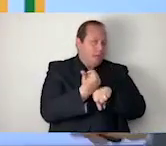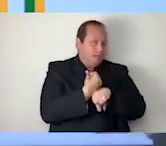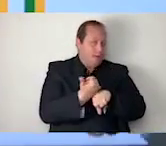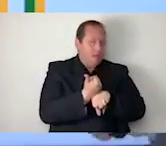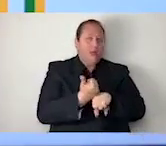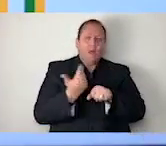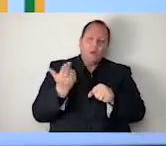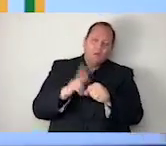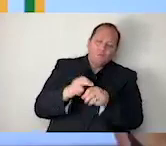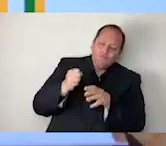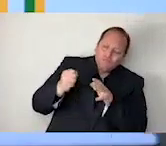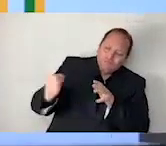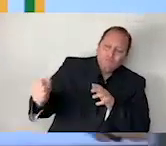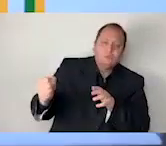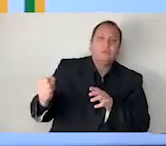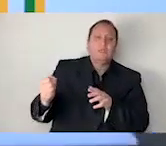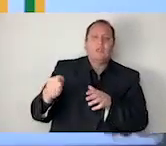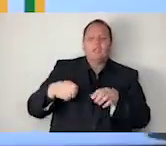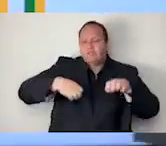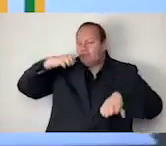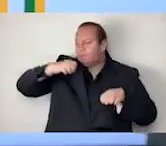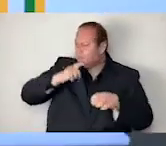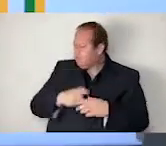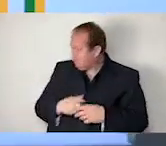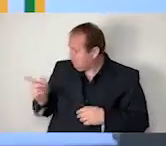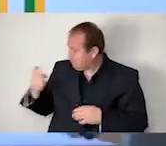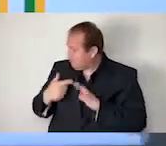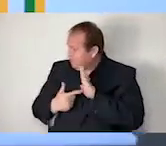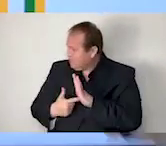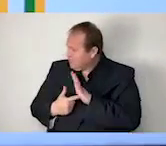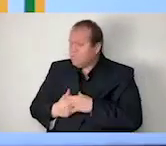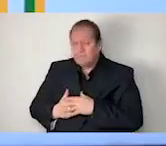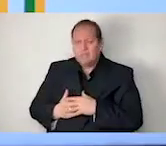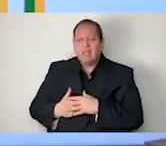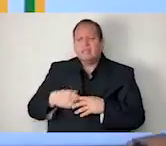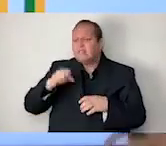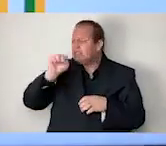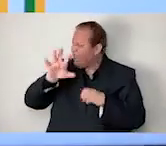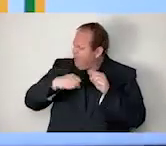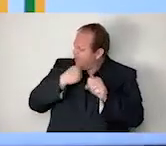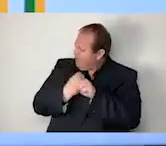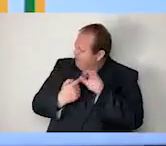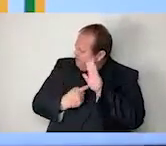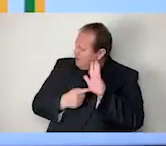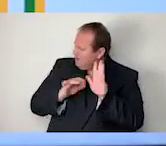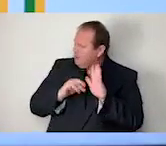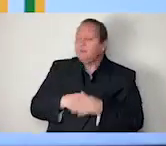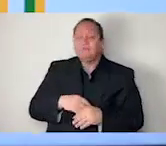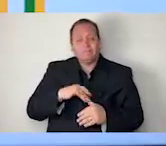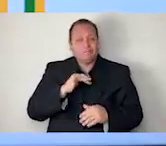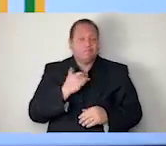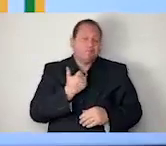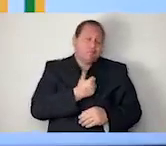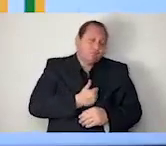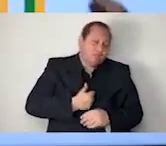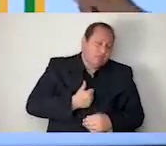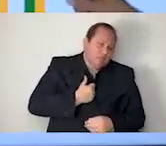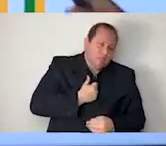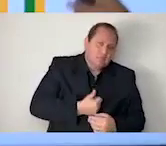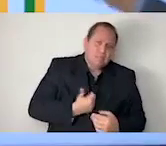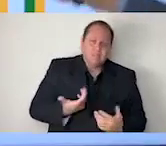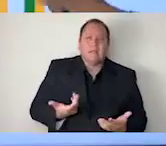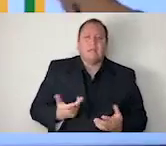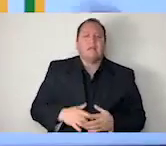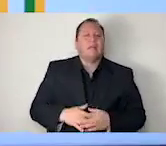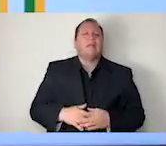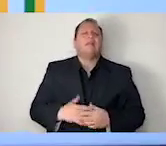desafortunadamente los grupo etario arriba de 65 años por primera vez los hospitalizados